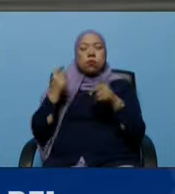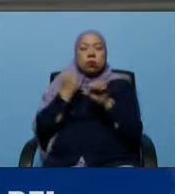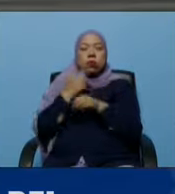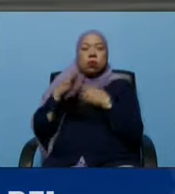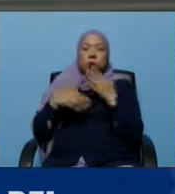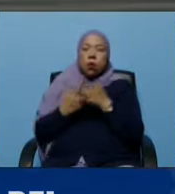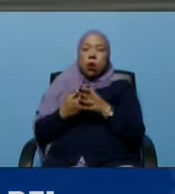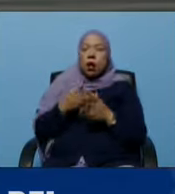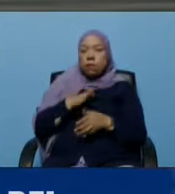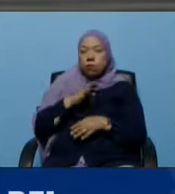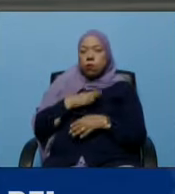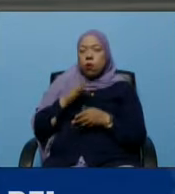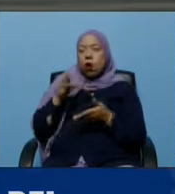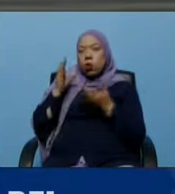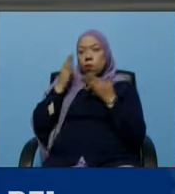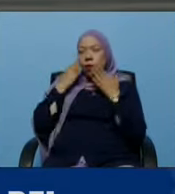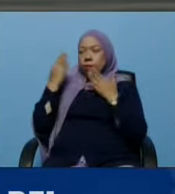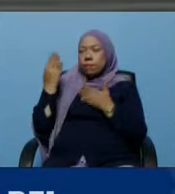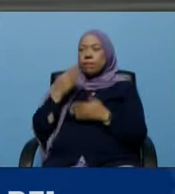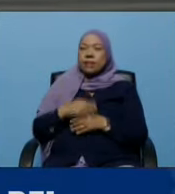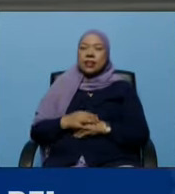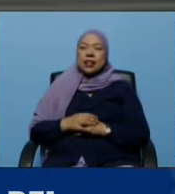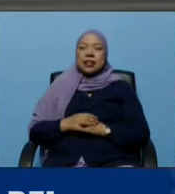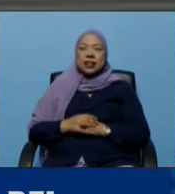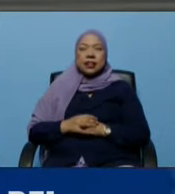voy a tomar, pues.